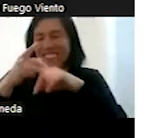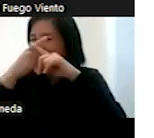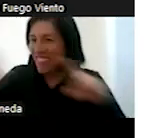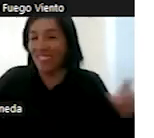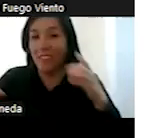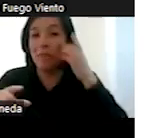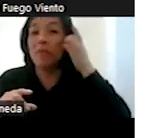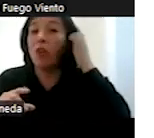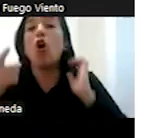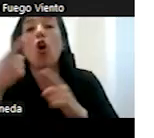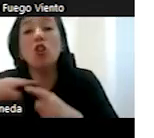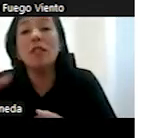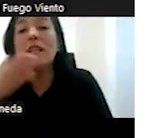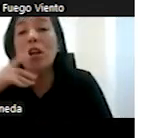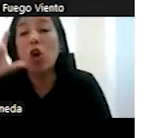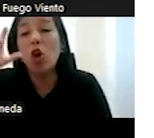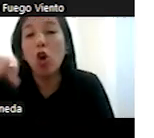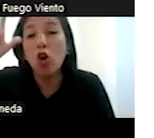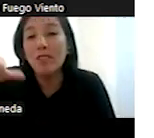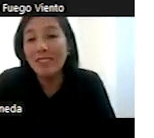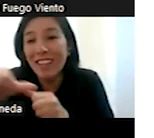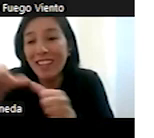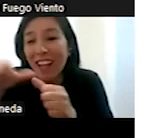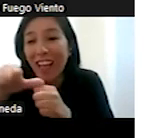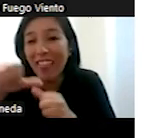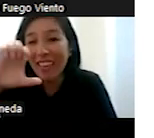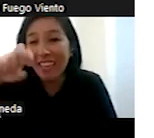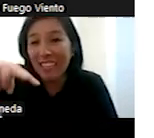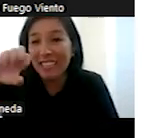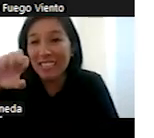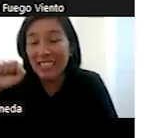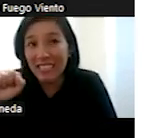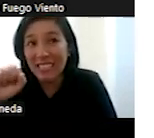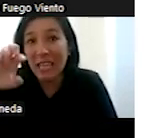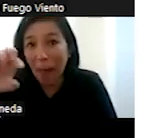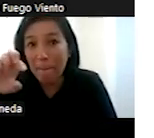también. Centrado en la zona de la refinería de petróleo, el sitio clásico de los años 60, en